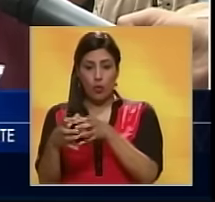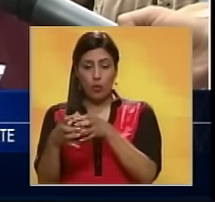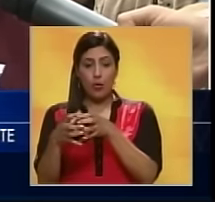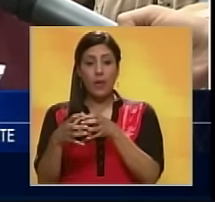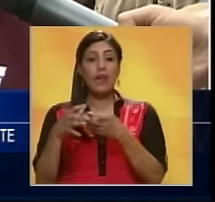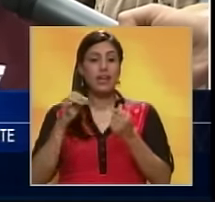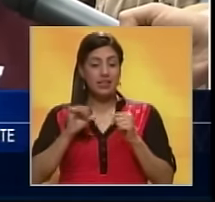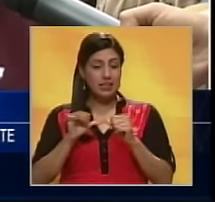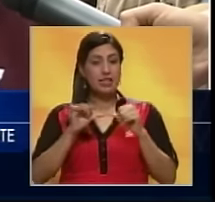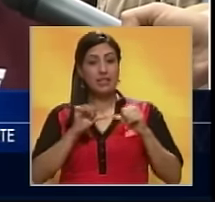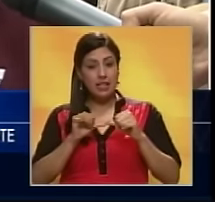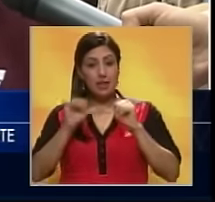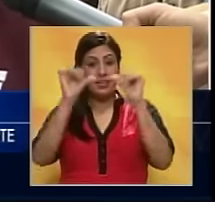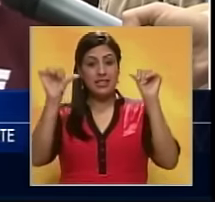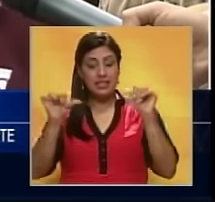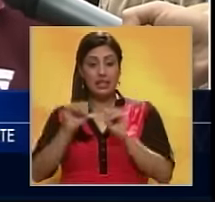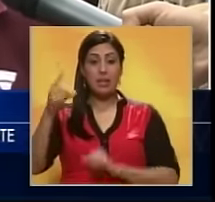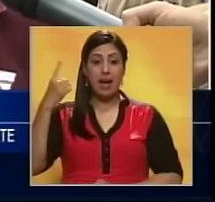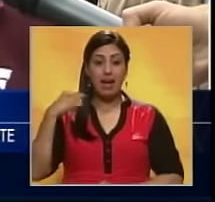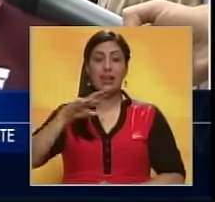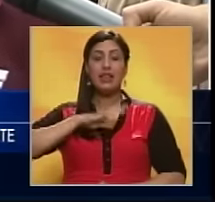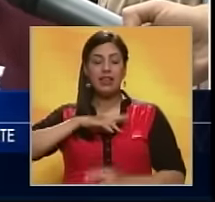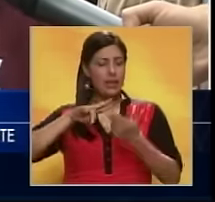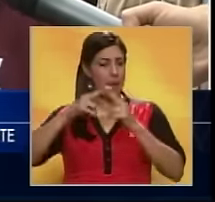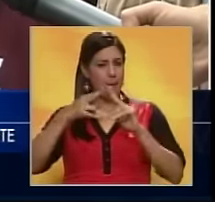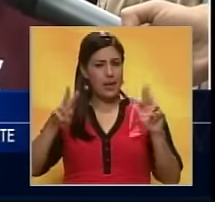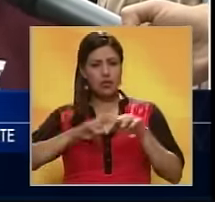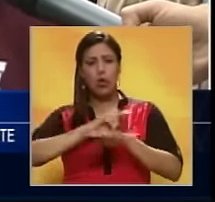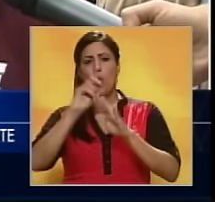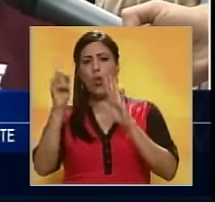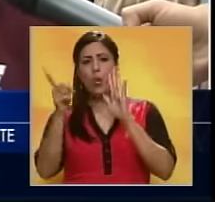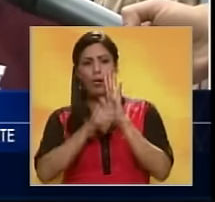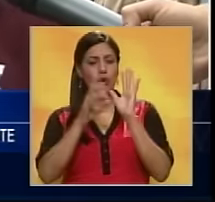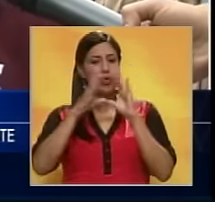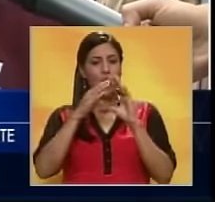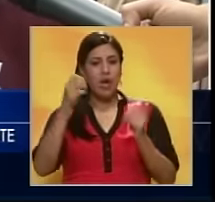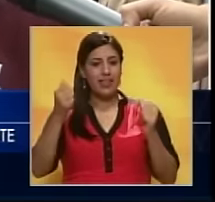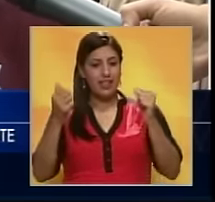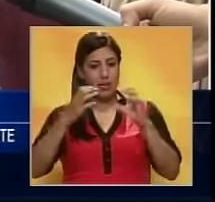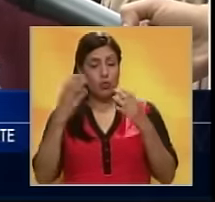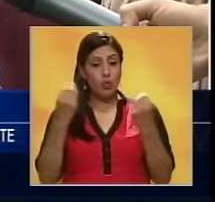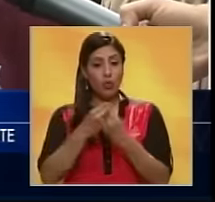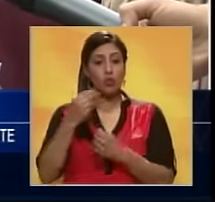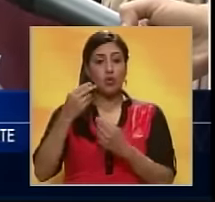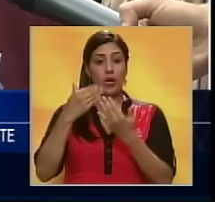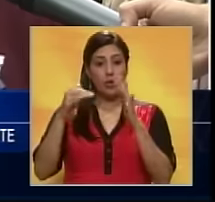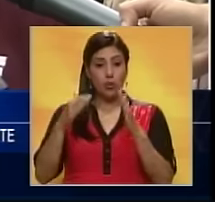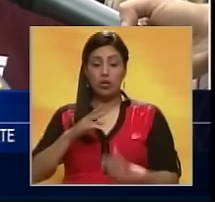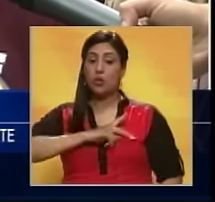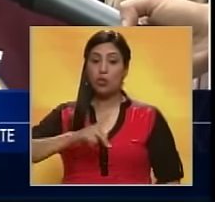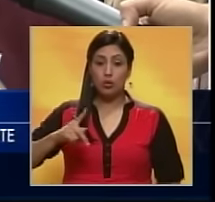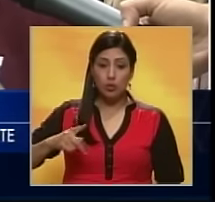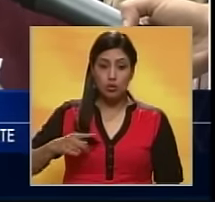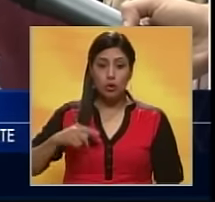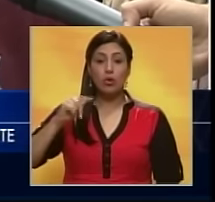que con el sistema anterior había una paz total de todos los transportistas con los estudiantes.